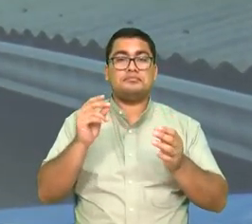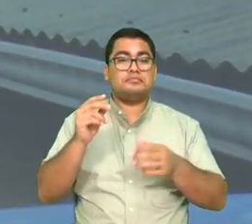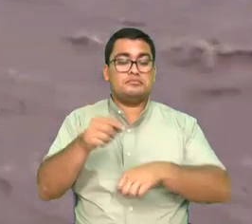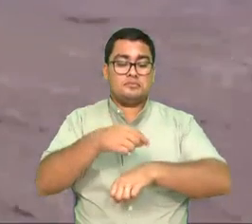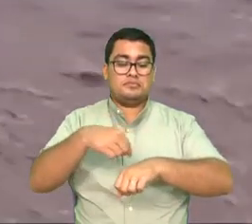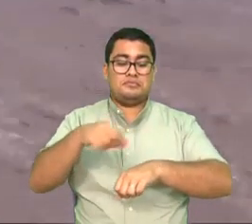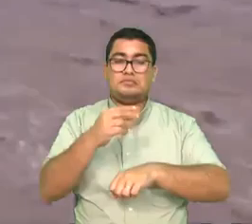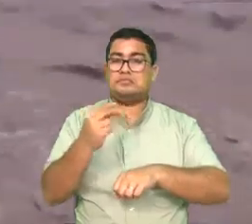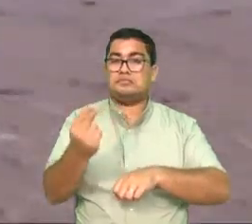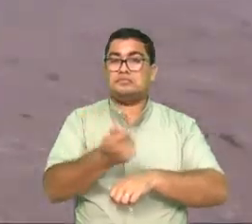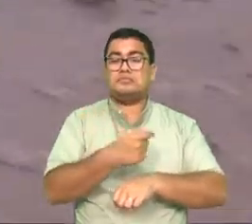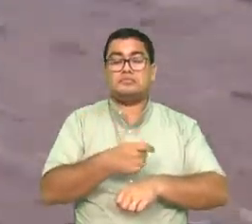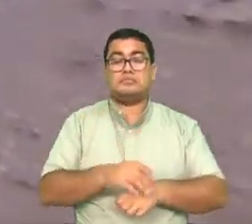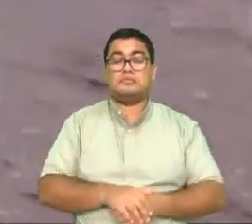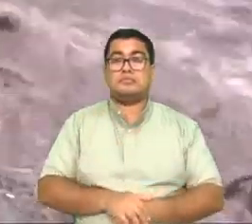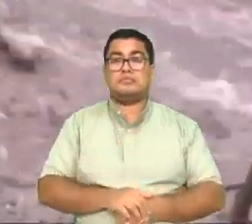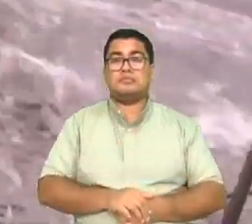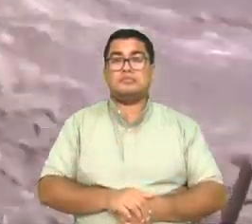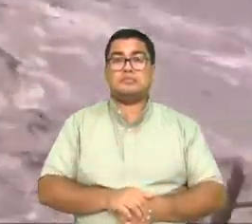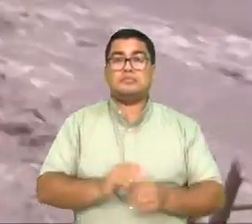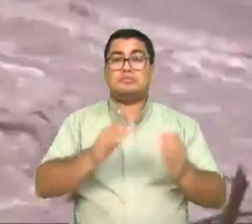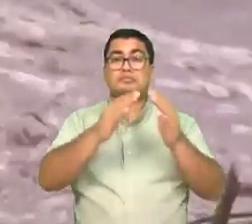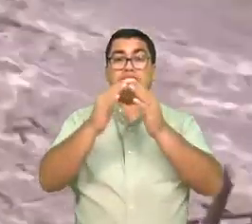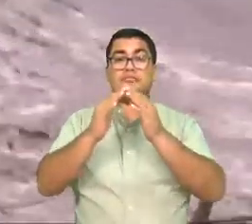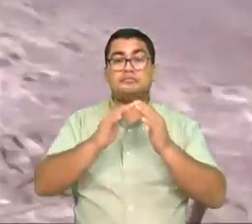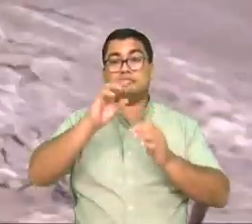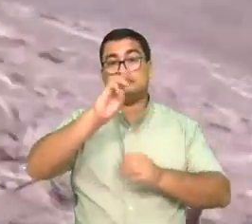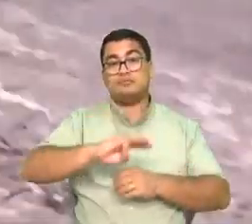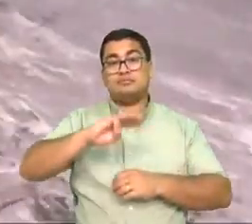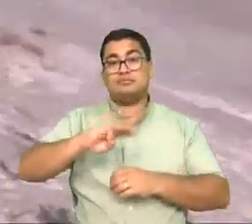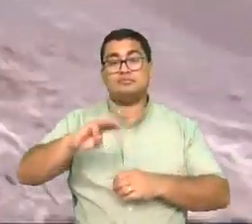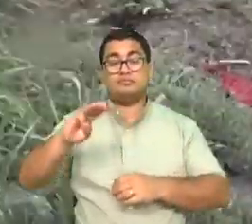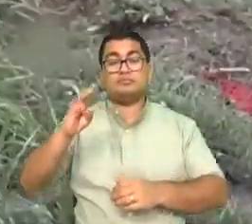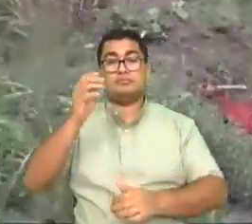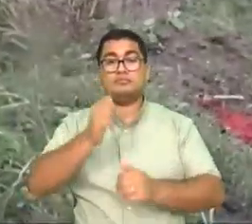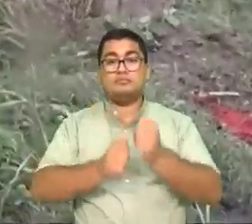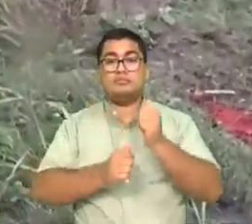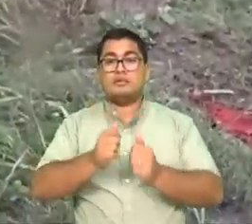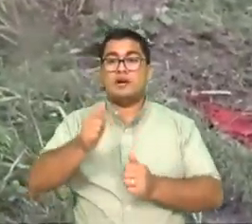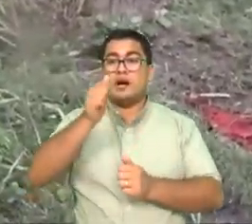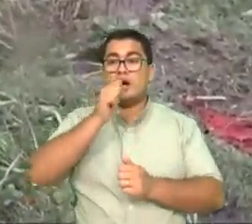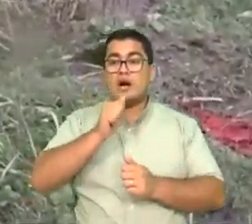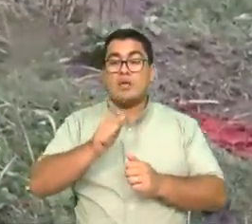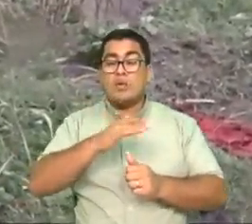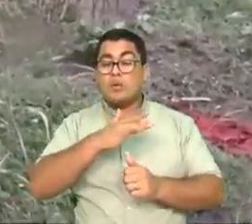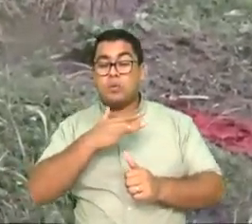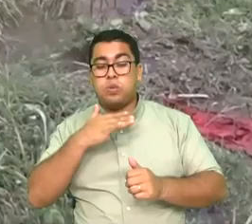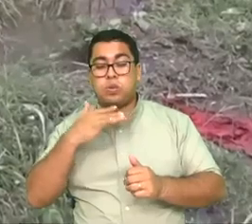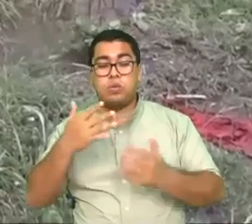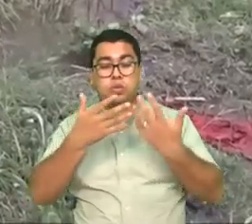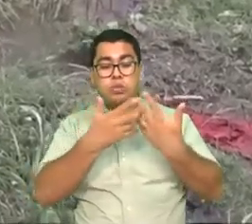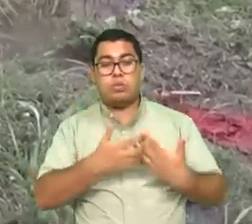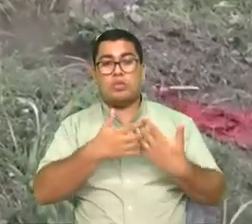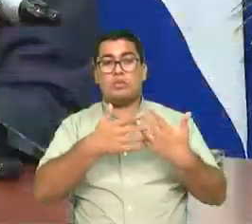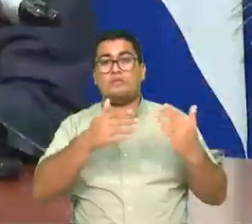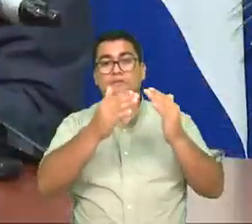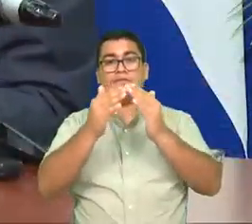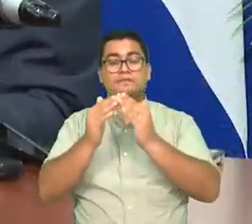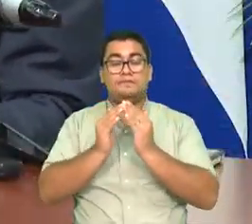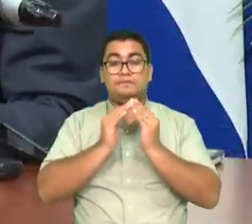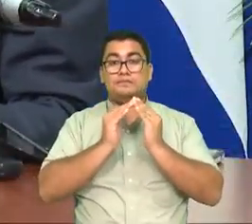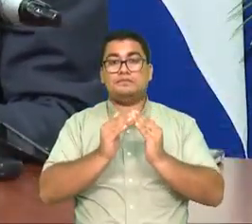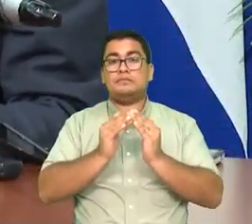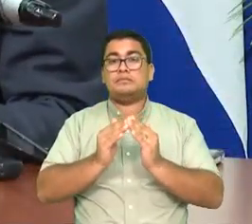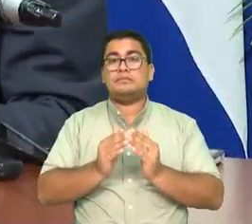horas. Por otro lado, en la ciudad de Matagalpa hay aumento de la turbidez del agua en dos plantas que abastecen la ciudad. Pero